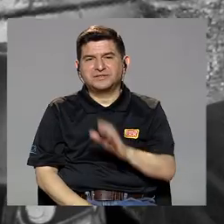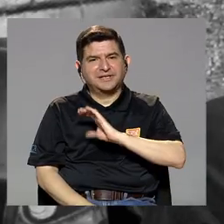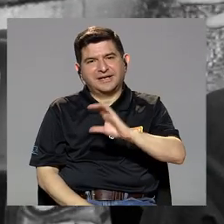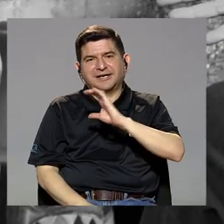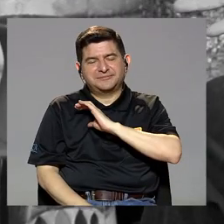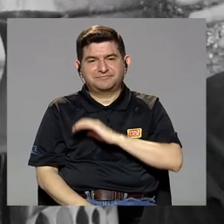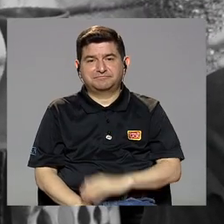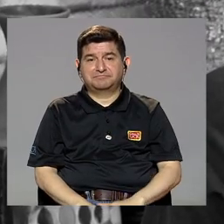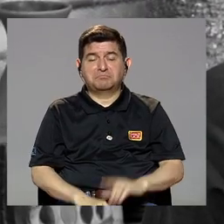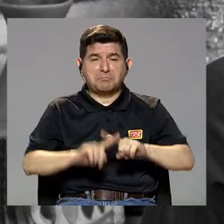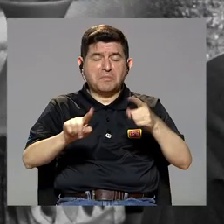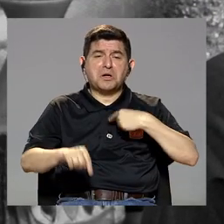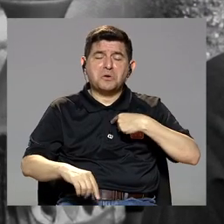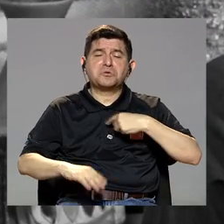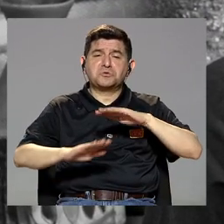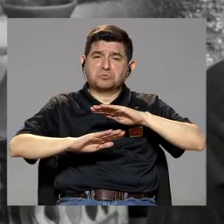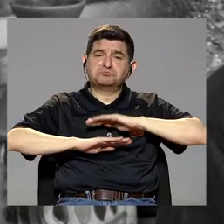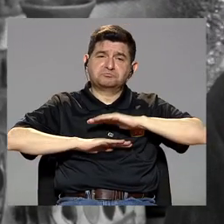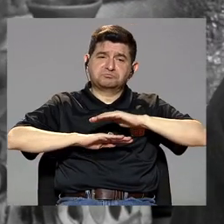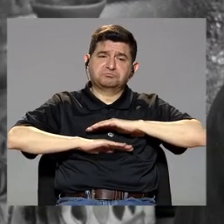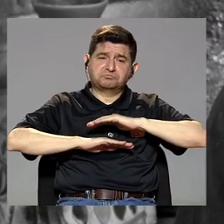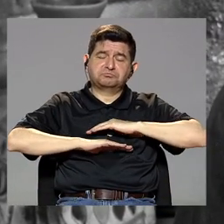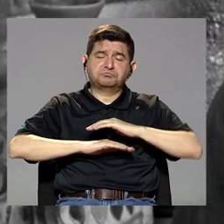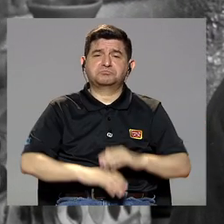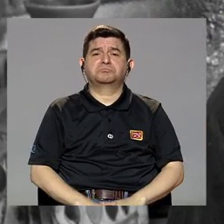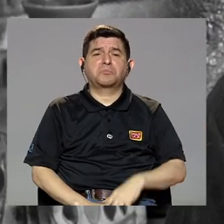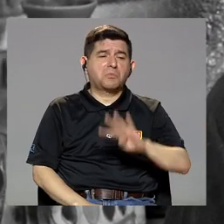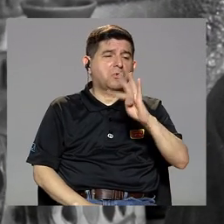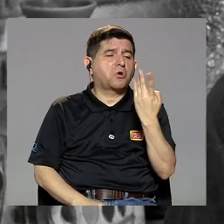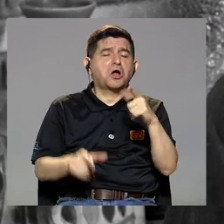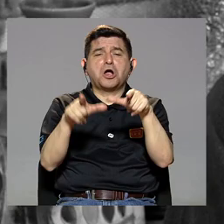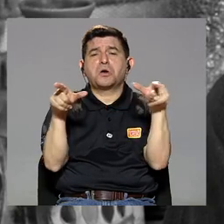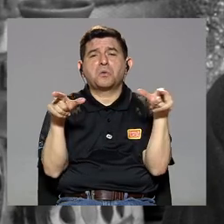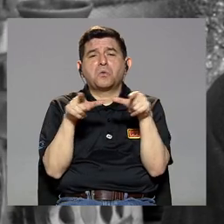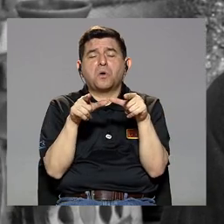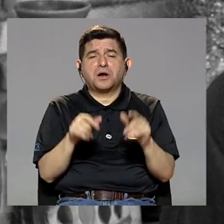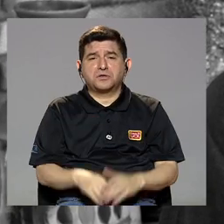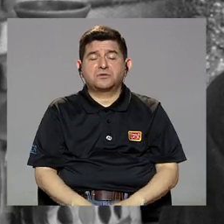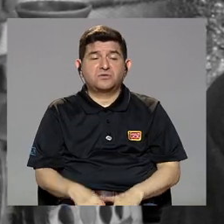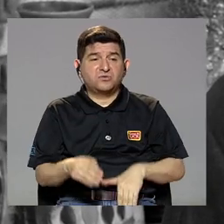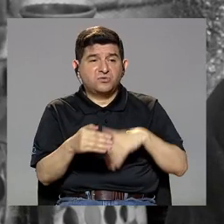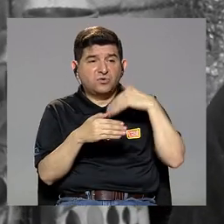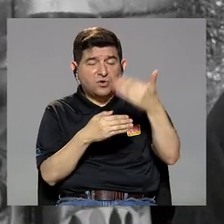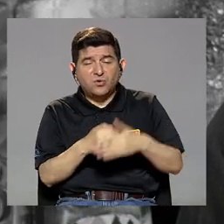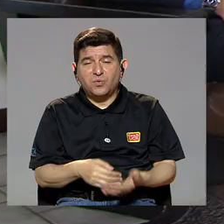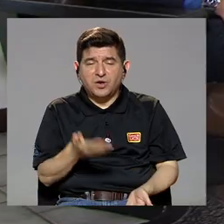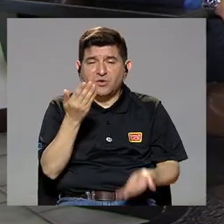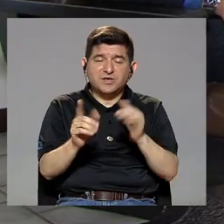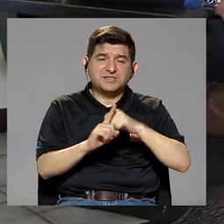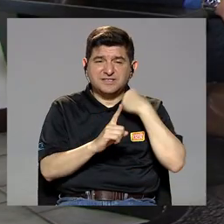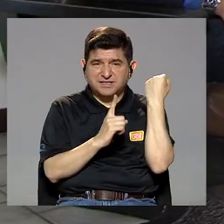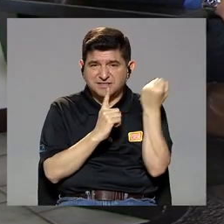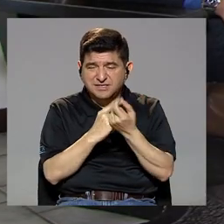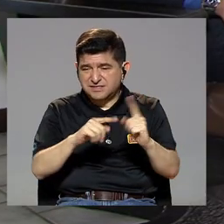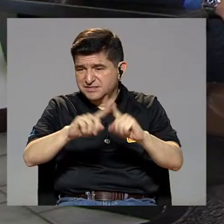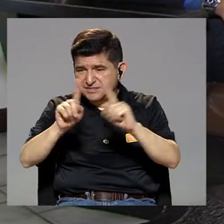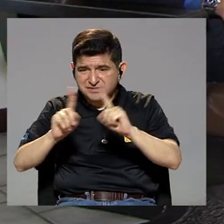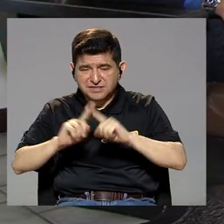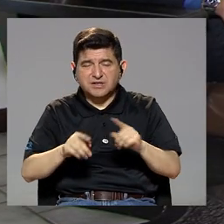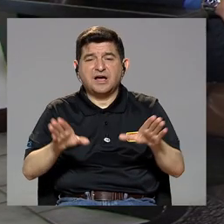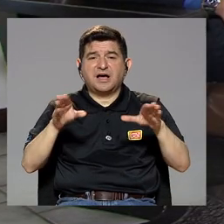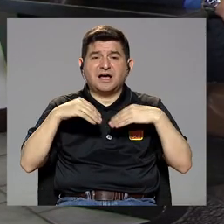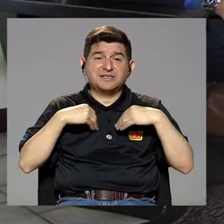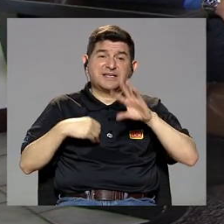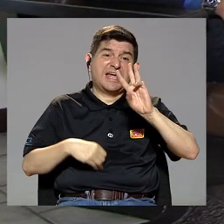conformada con con el cuarto puesto después de unas vicisitudes acepté el